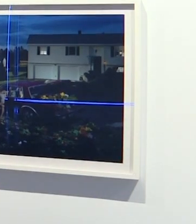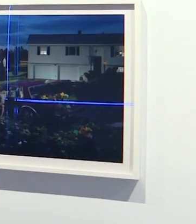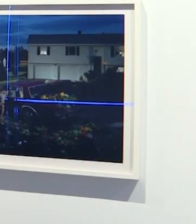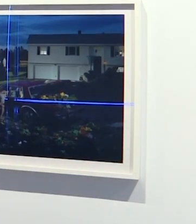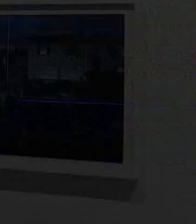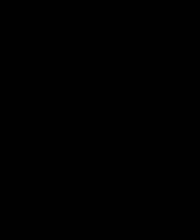¡Gracias!